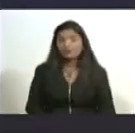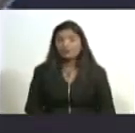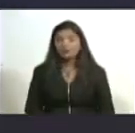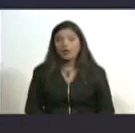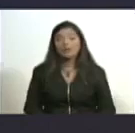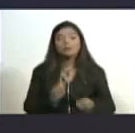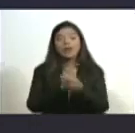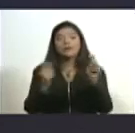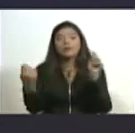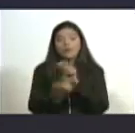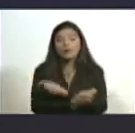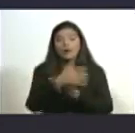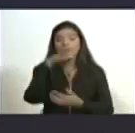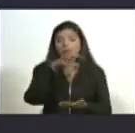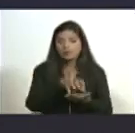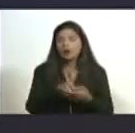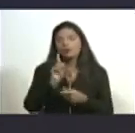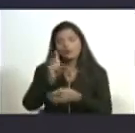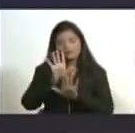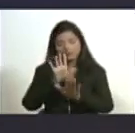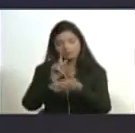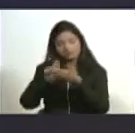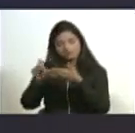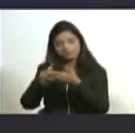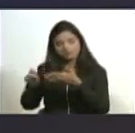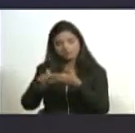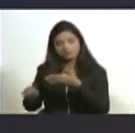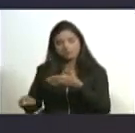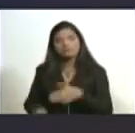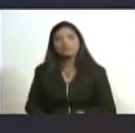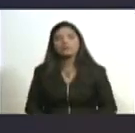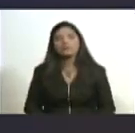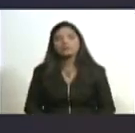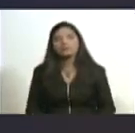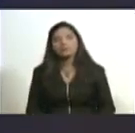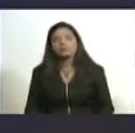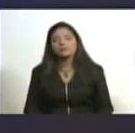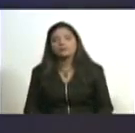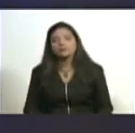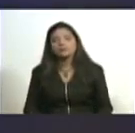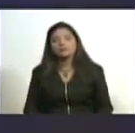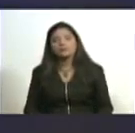transformar el Estado. Vamos a anotarlo aquí. Transformar el Estado.